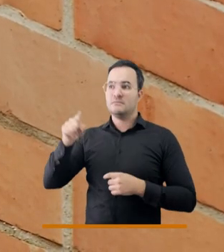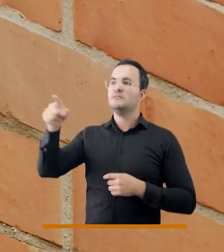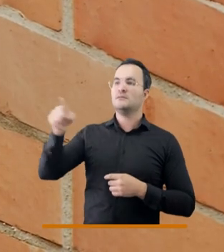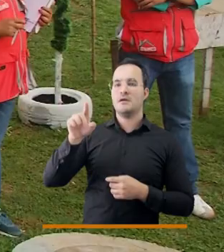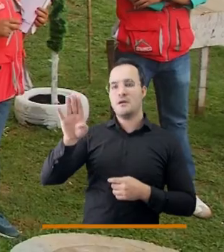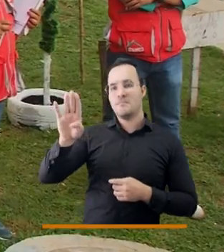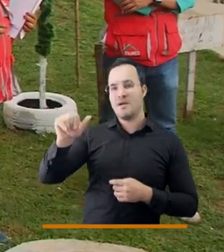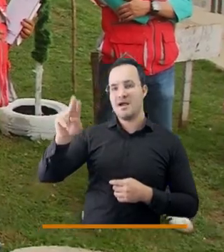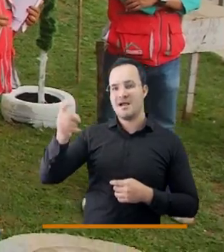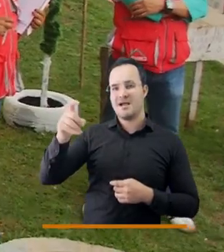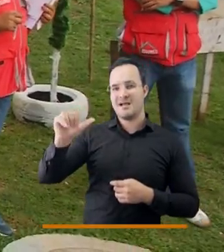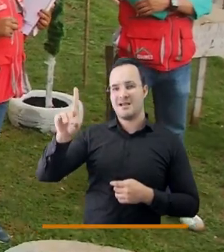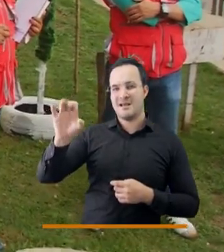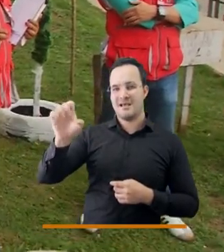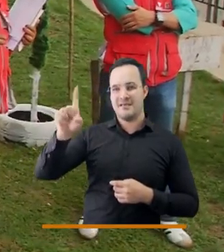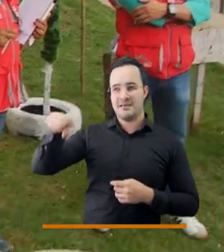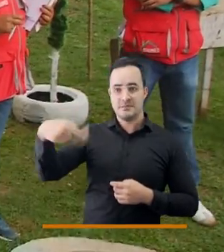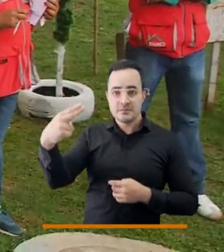tiene